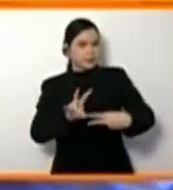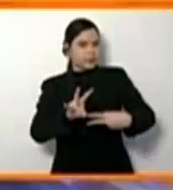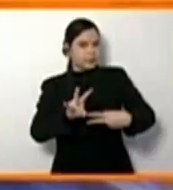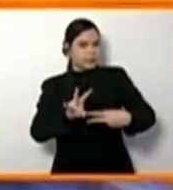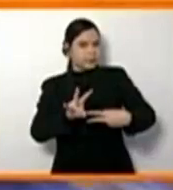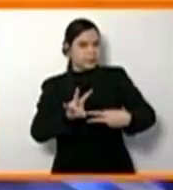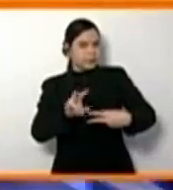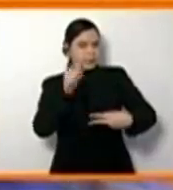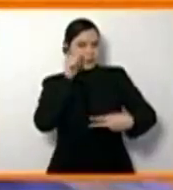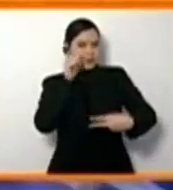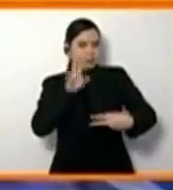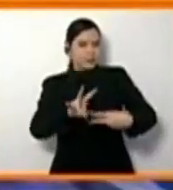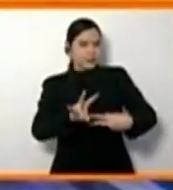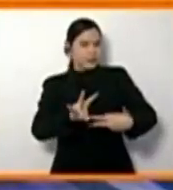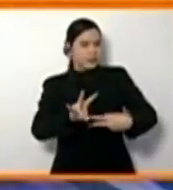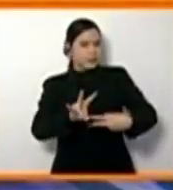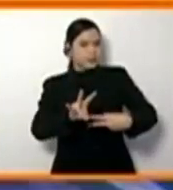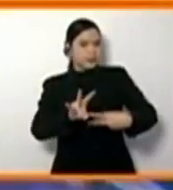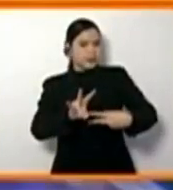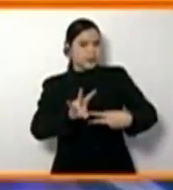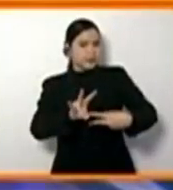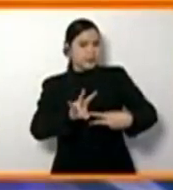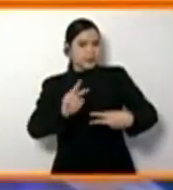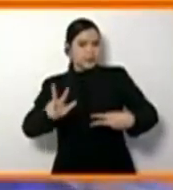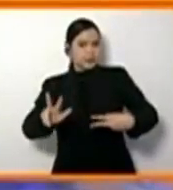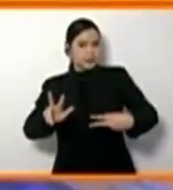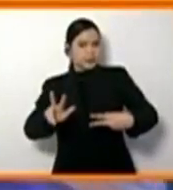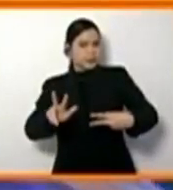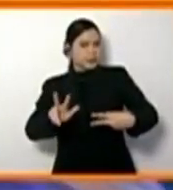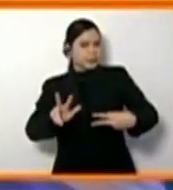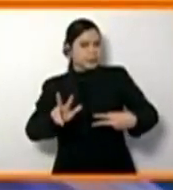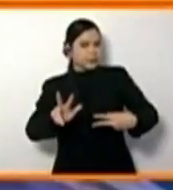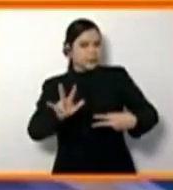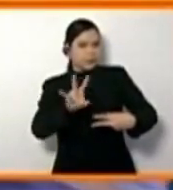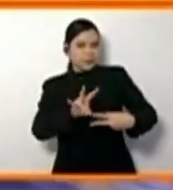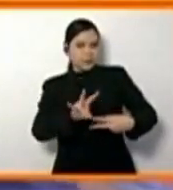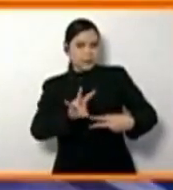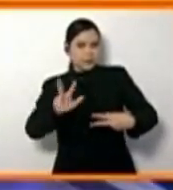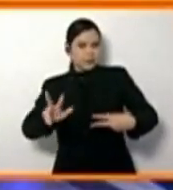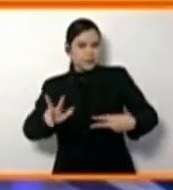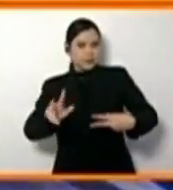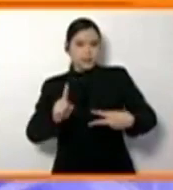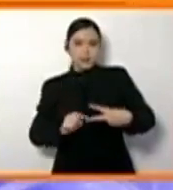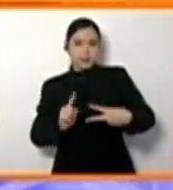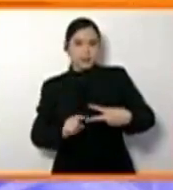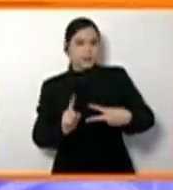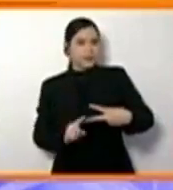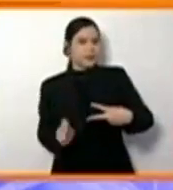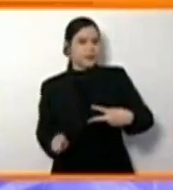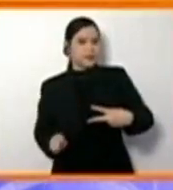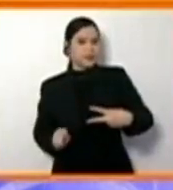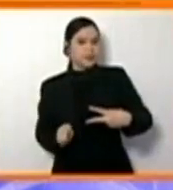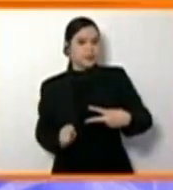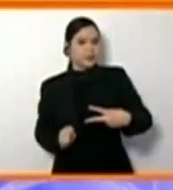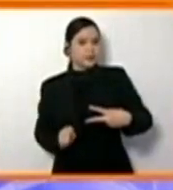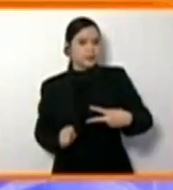Segundo dígito, atentos. Es el 3. Primer número ganador es el 73. Segundo número con su primer